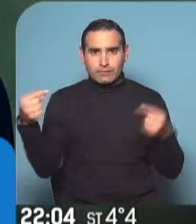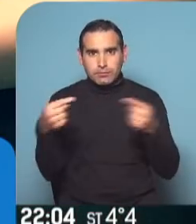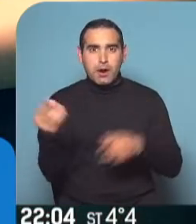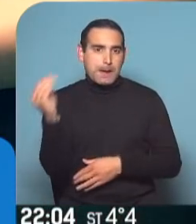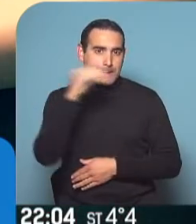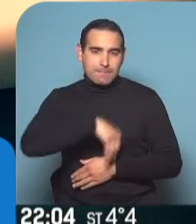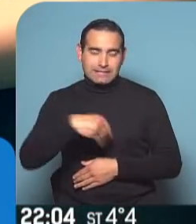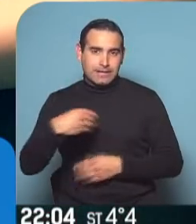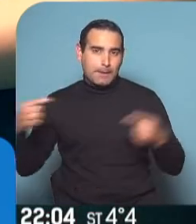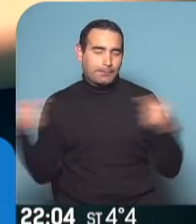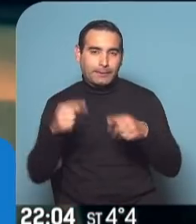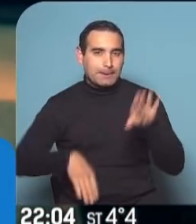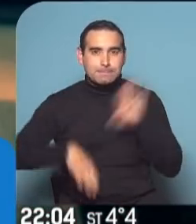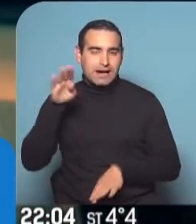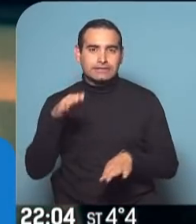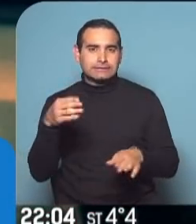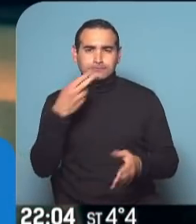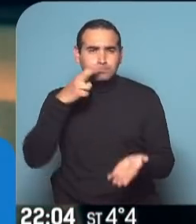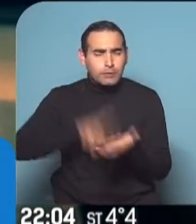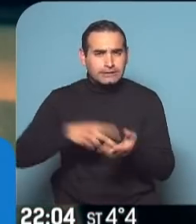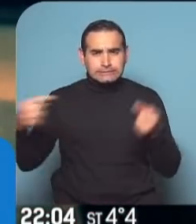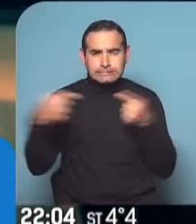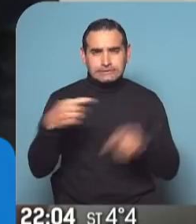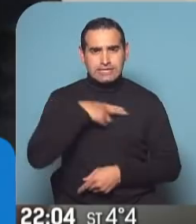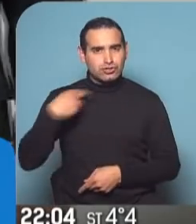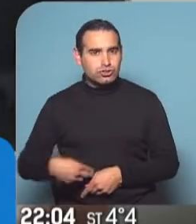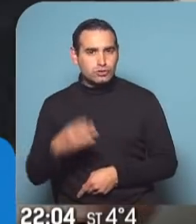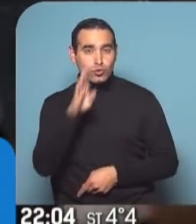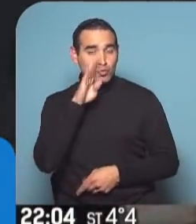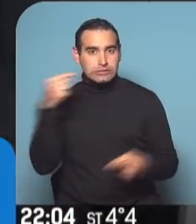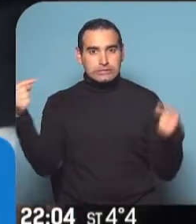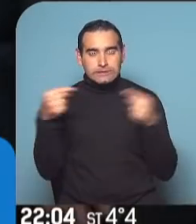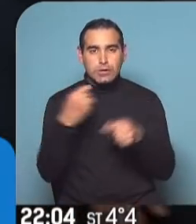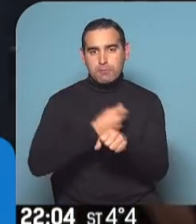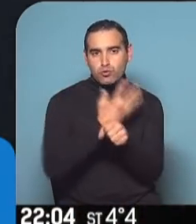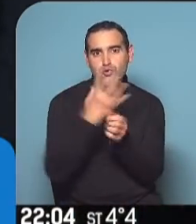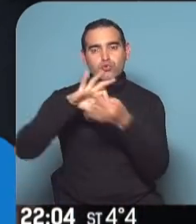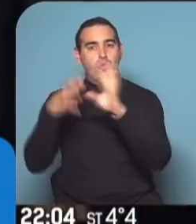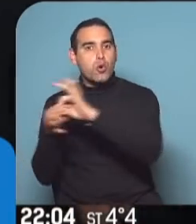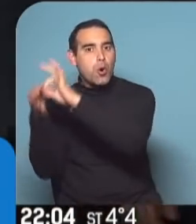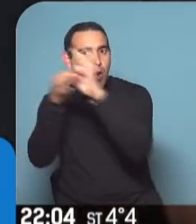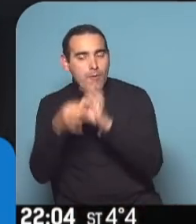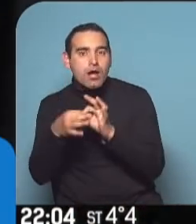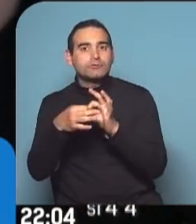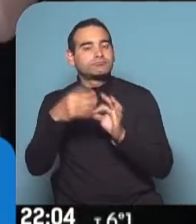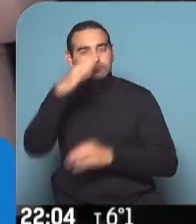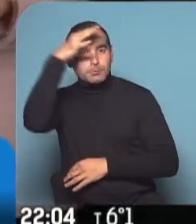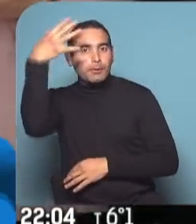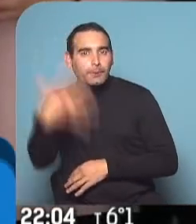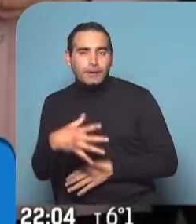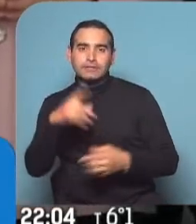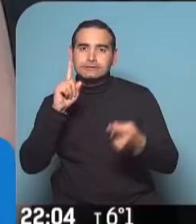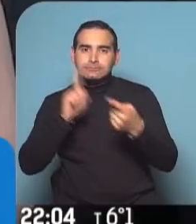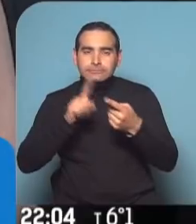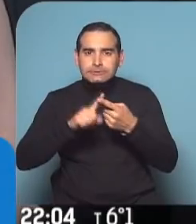de todas las batallas, la disputa arancelaria entre Estados Unidos y China, el Mercosur y la Unión Europea lograron cerrar un largo e